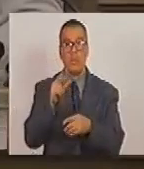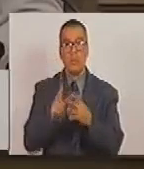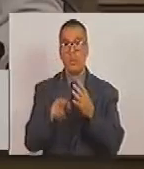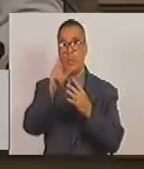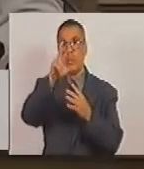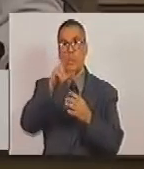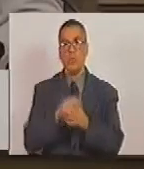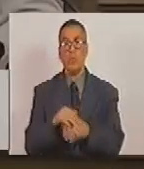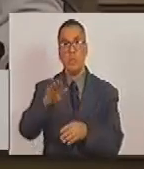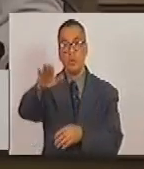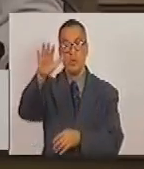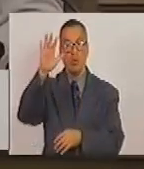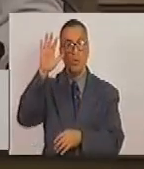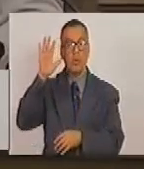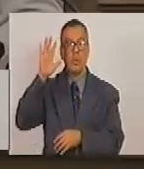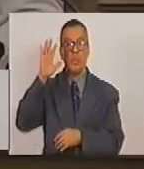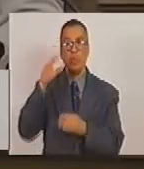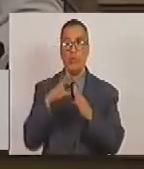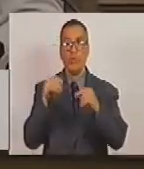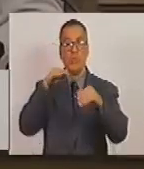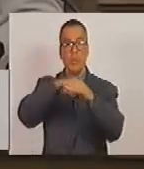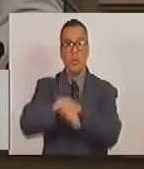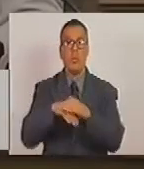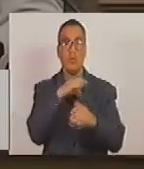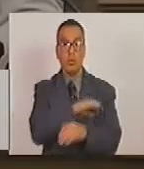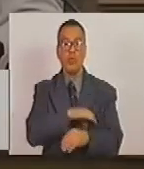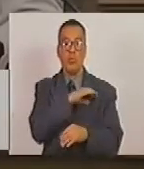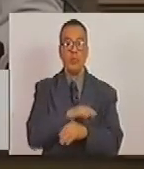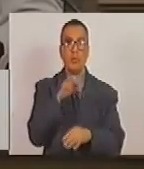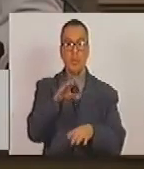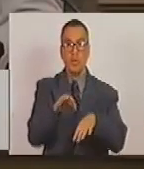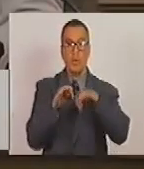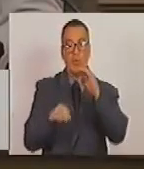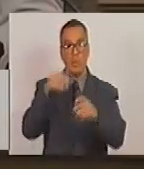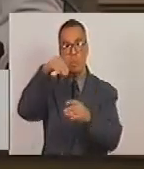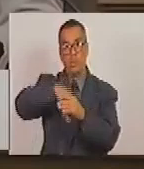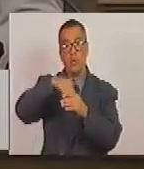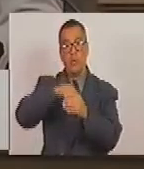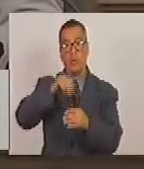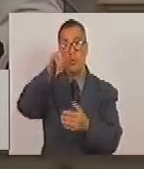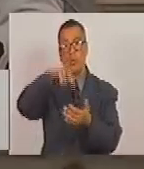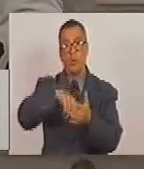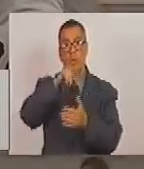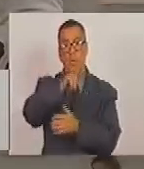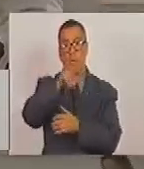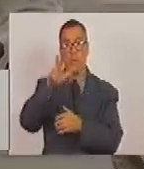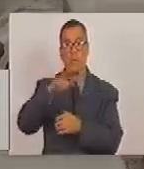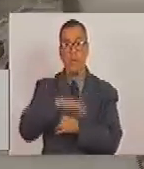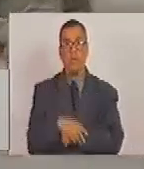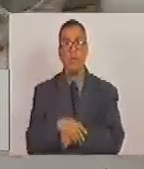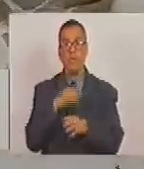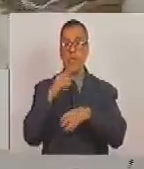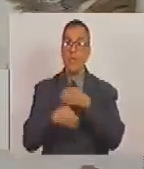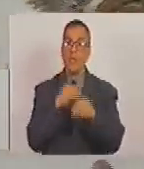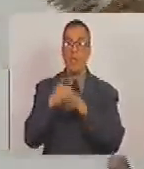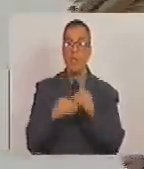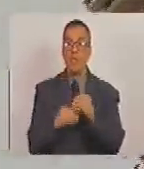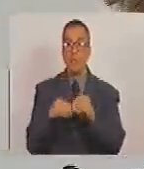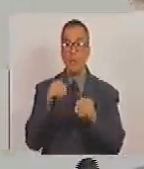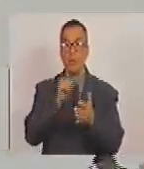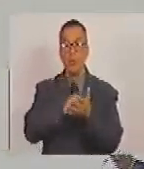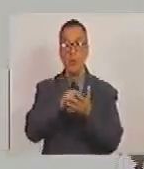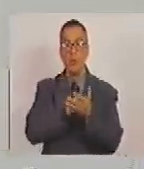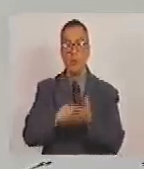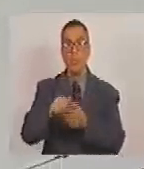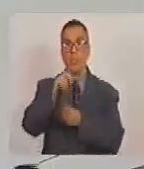Tercero, juramentación de los integrantes del Comité de Postulaciones Electorales 2023, de conformidad con lo establecido